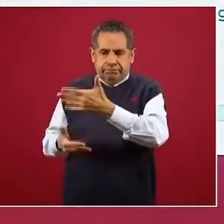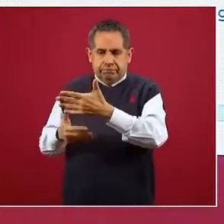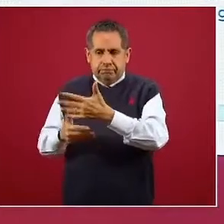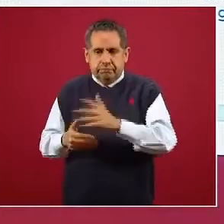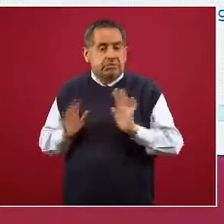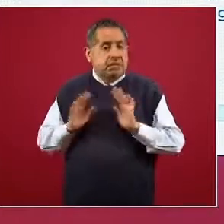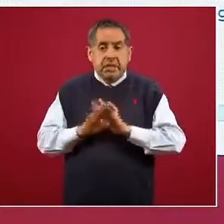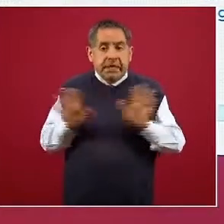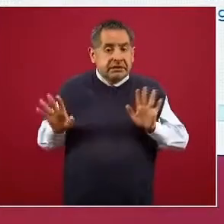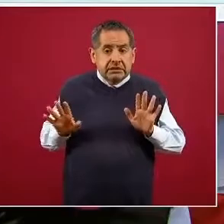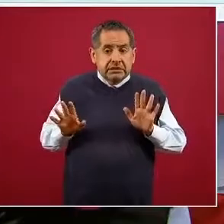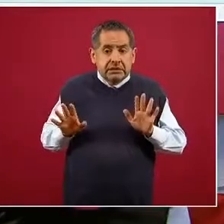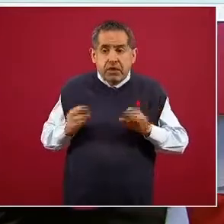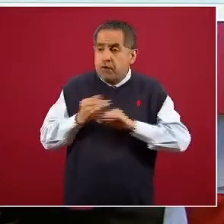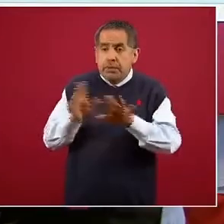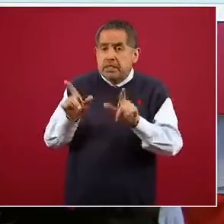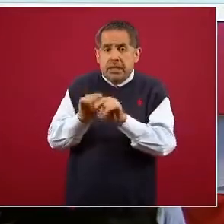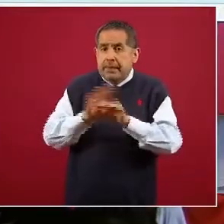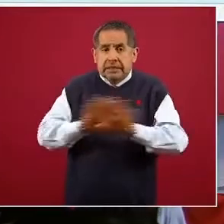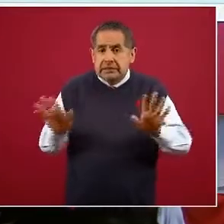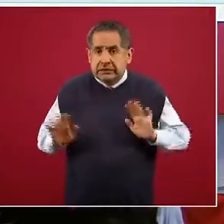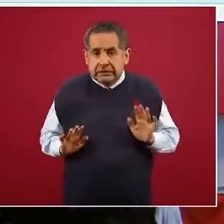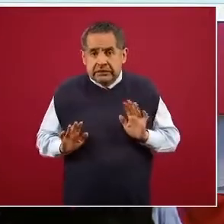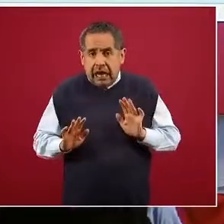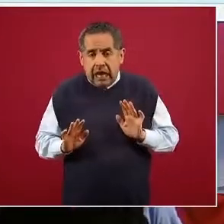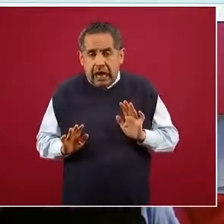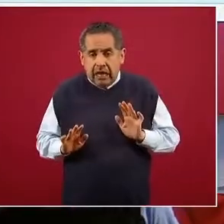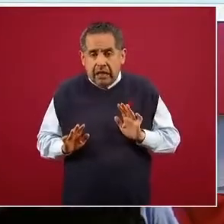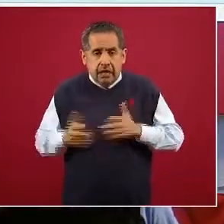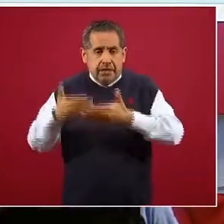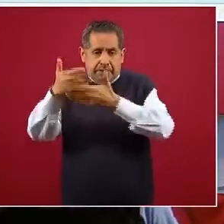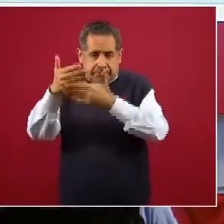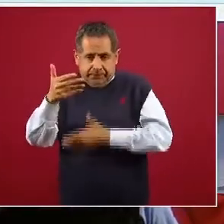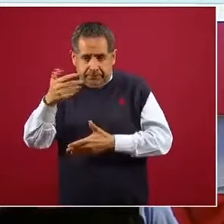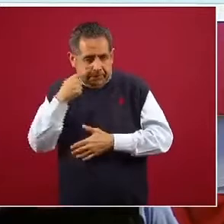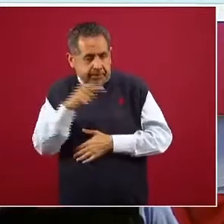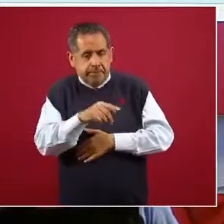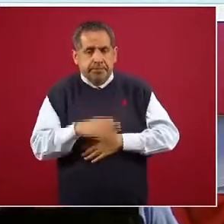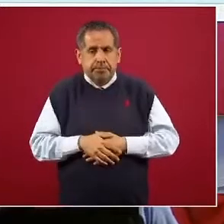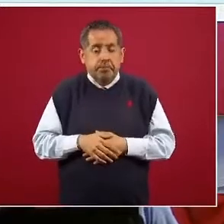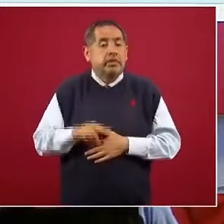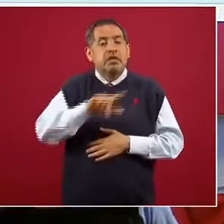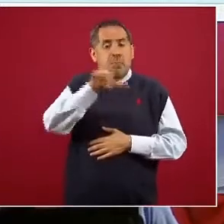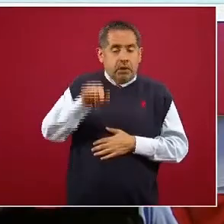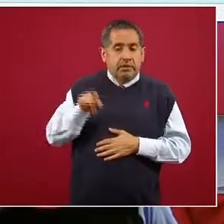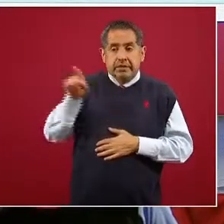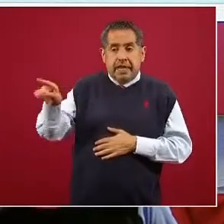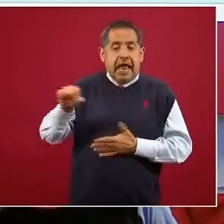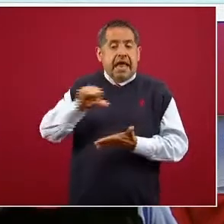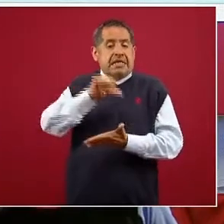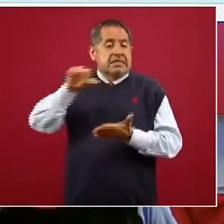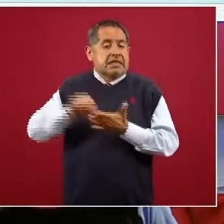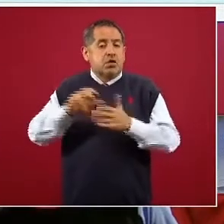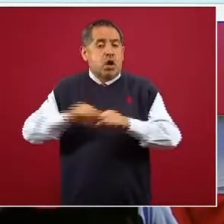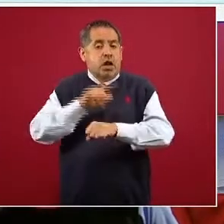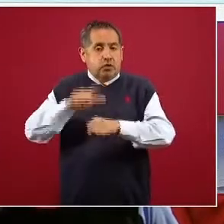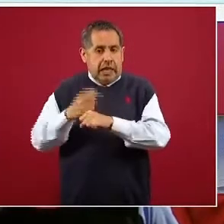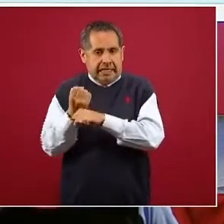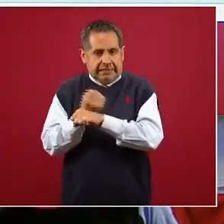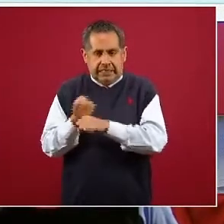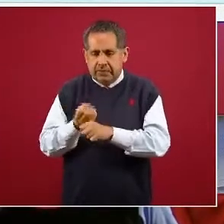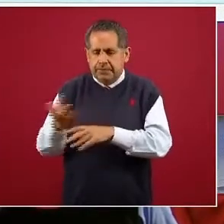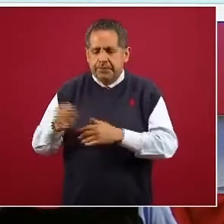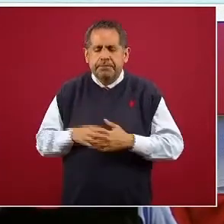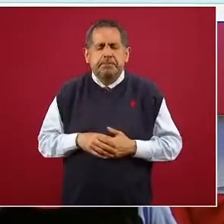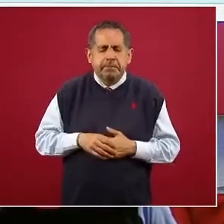Es la única información que se requiere. El siguiente paso, el Centro Nacional de la Transfusión Sanguínea hará